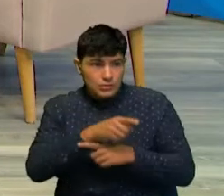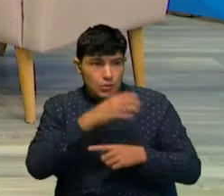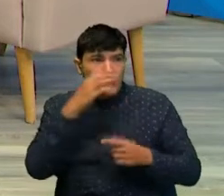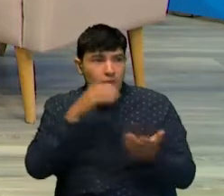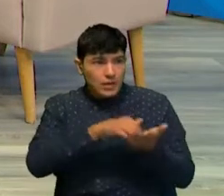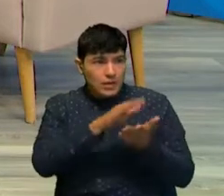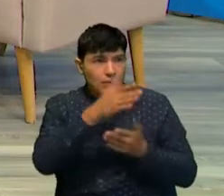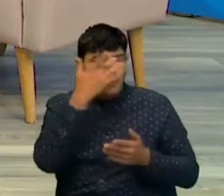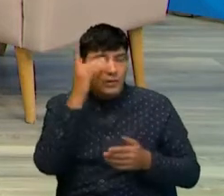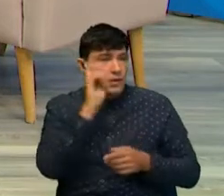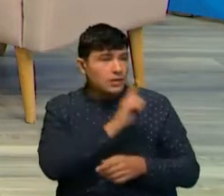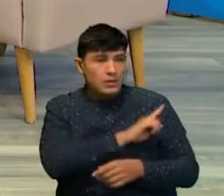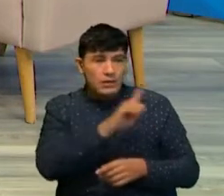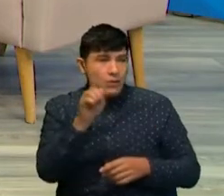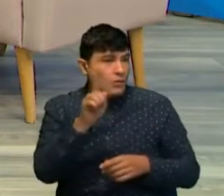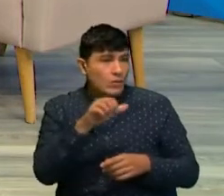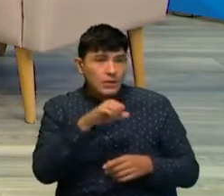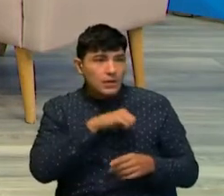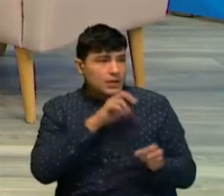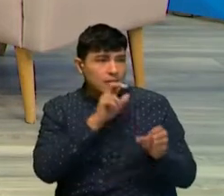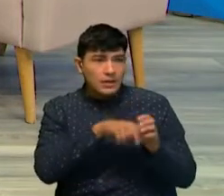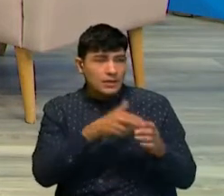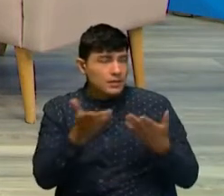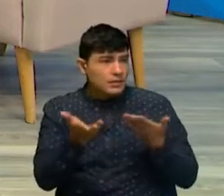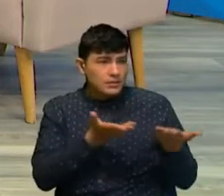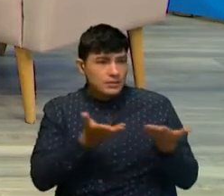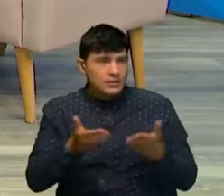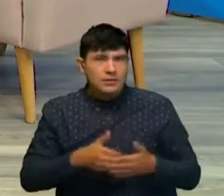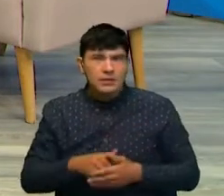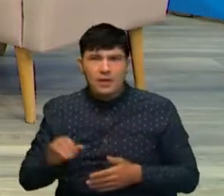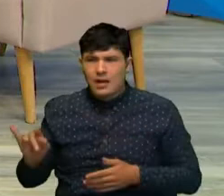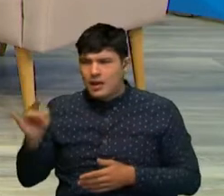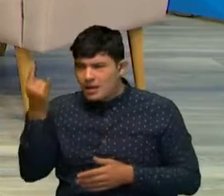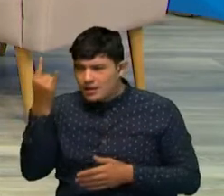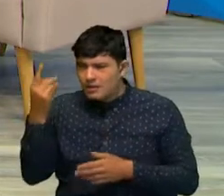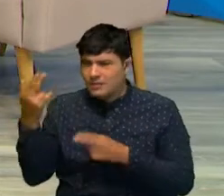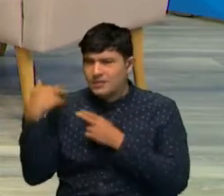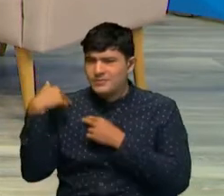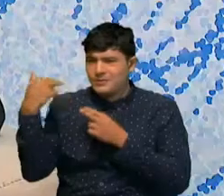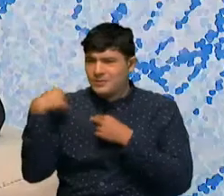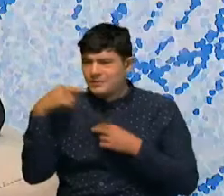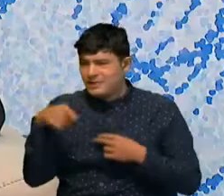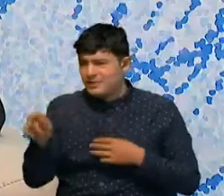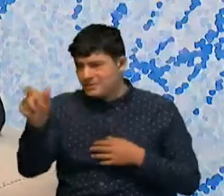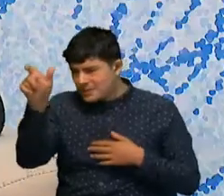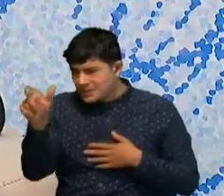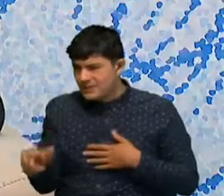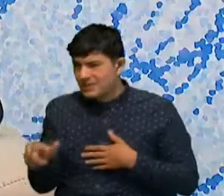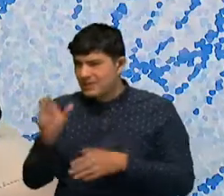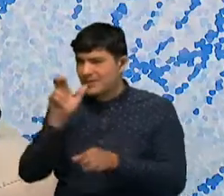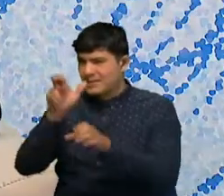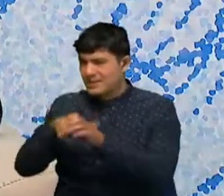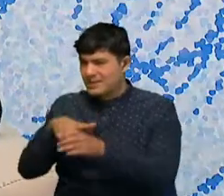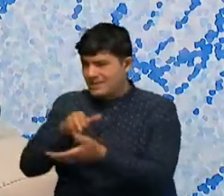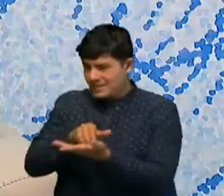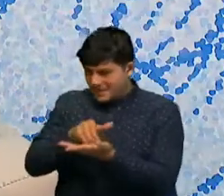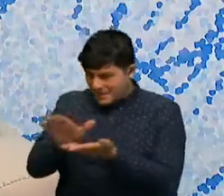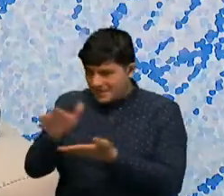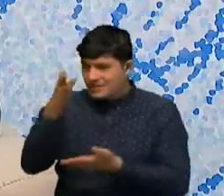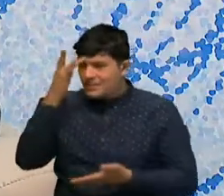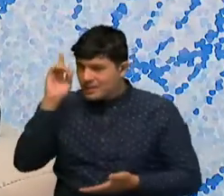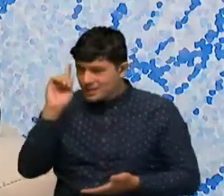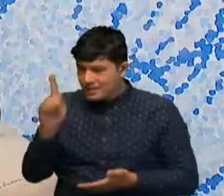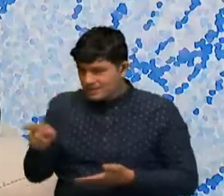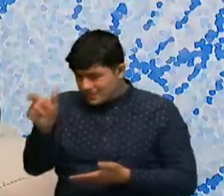despiden, o sea, por no tener seguridad social. Algo que está a cargo del empleador. Sí. Exacto. Y lo despide porque